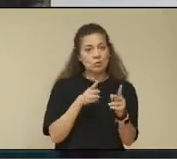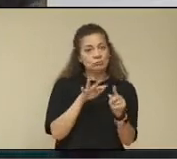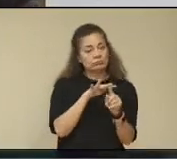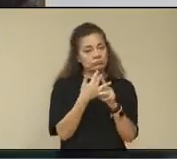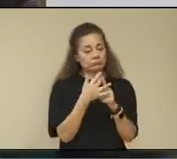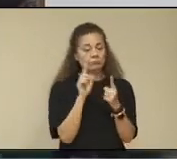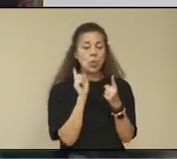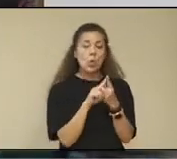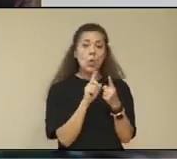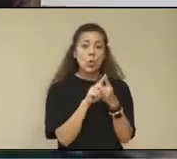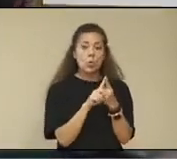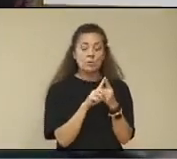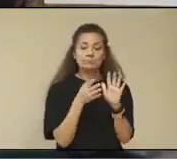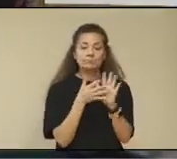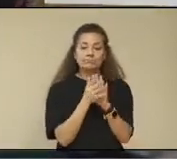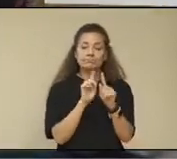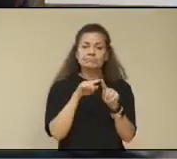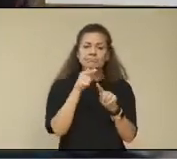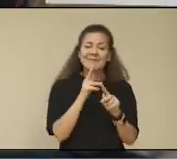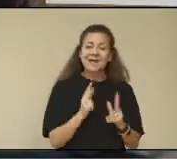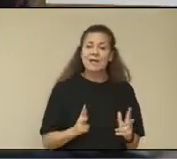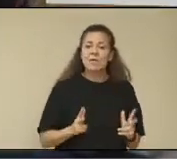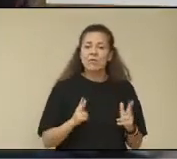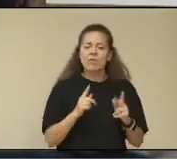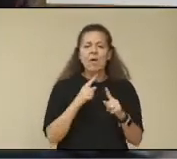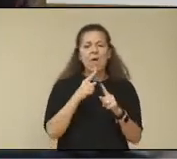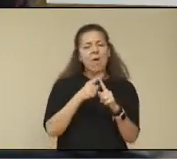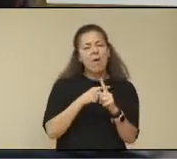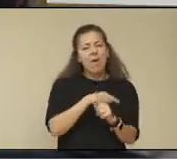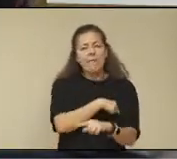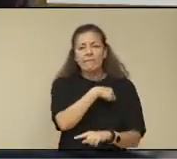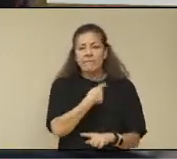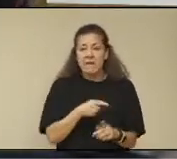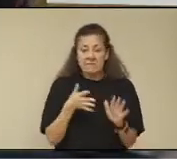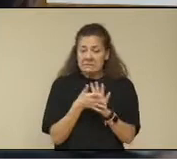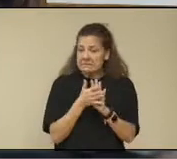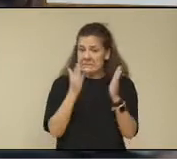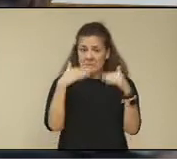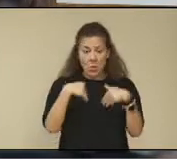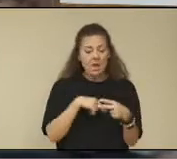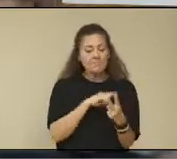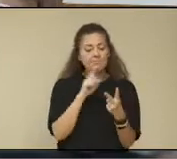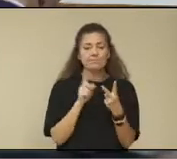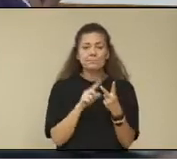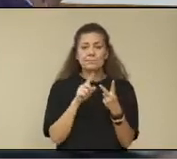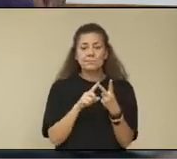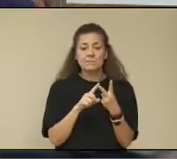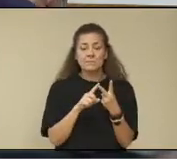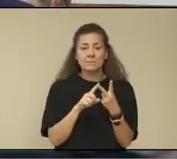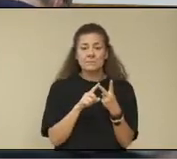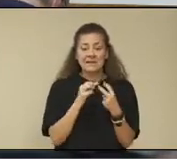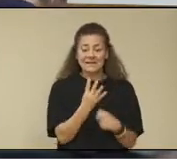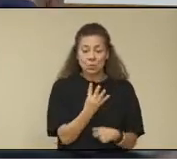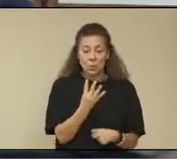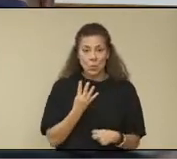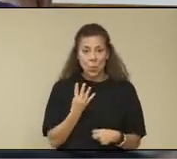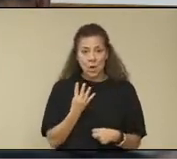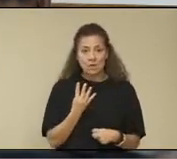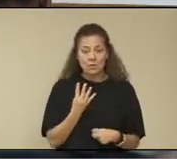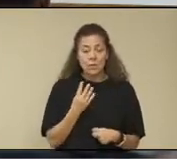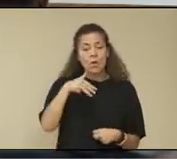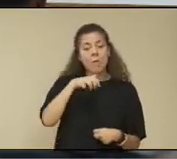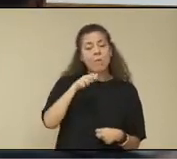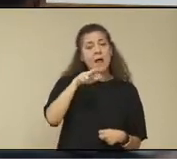Uno, que causan episodios de fiebre inespecífica, y otro, que 4 de ellas,